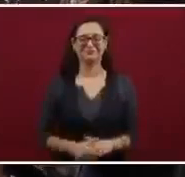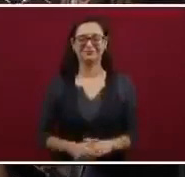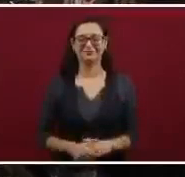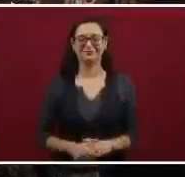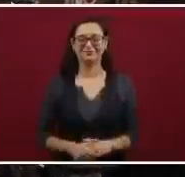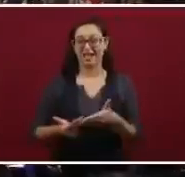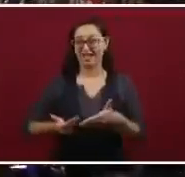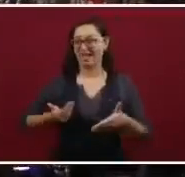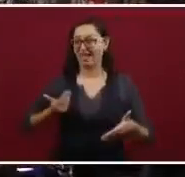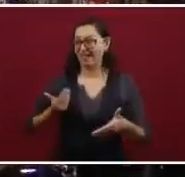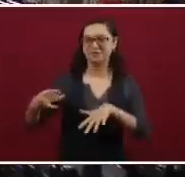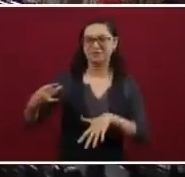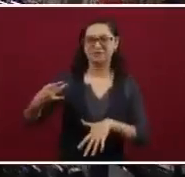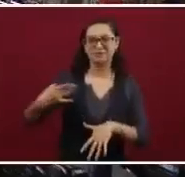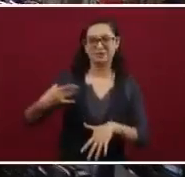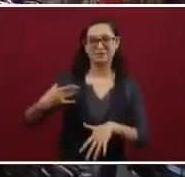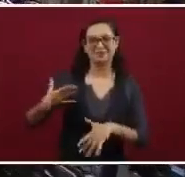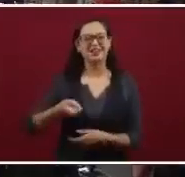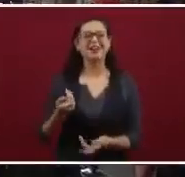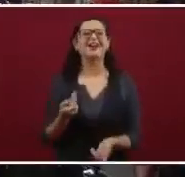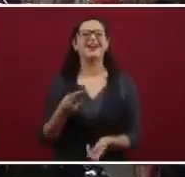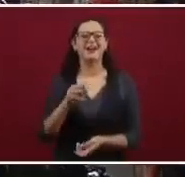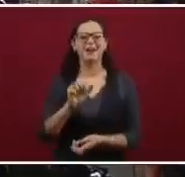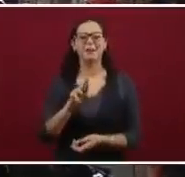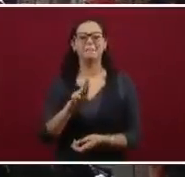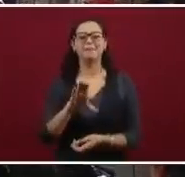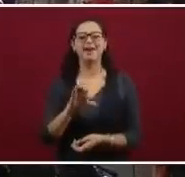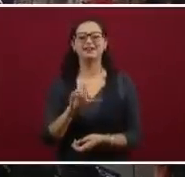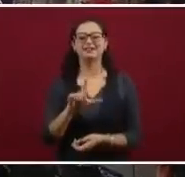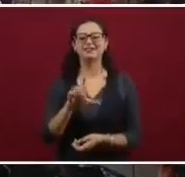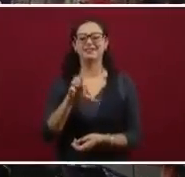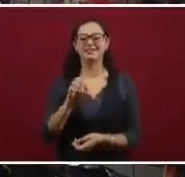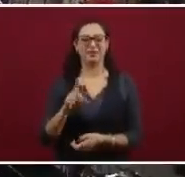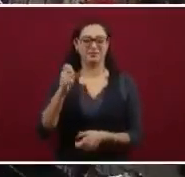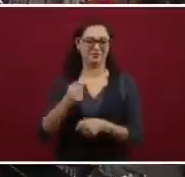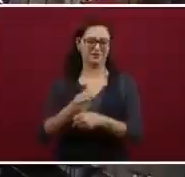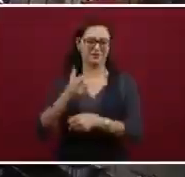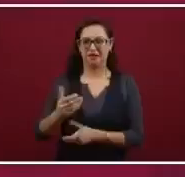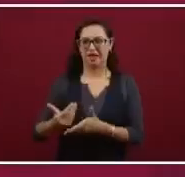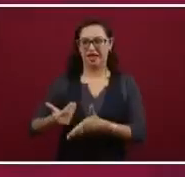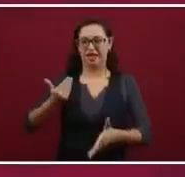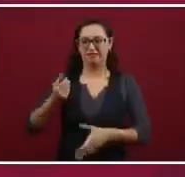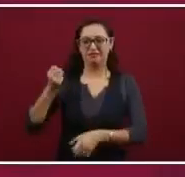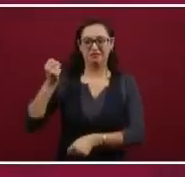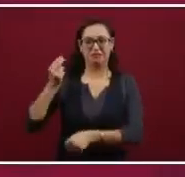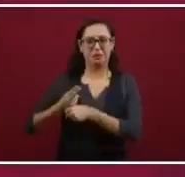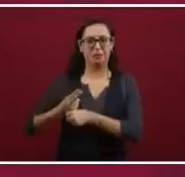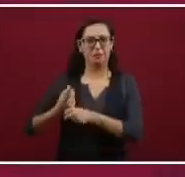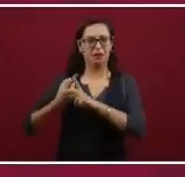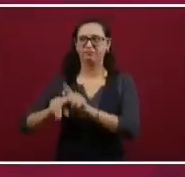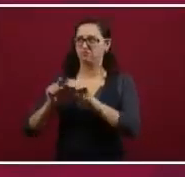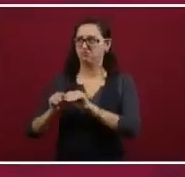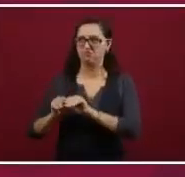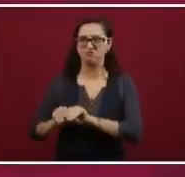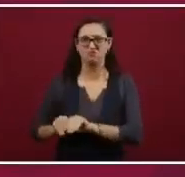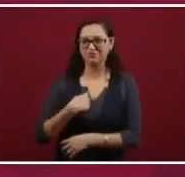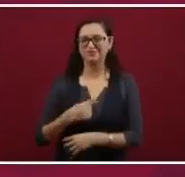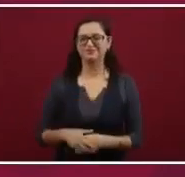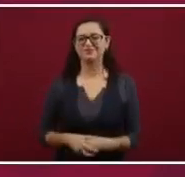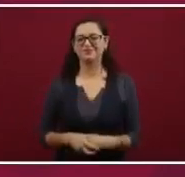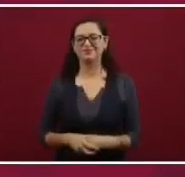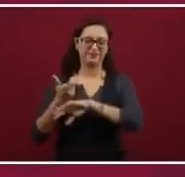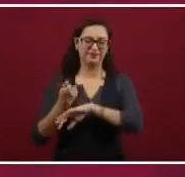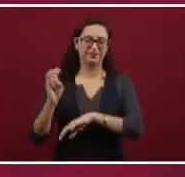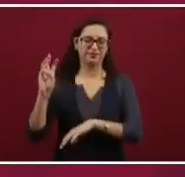Ya nos ganaron, ahora sí. Porque Marcelo Ebrard, secretario de Relaciones Exteriores, inició una conferencia más temprano